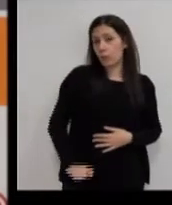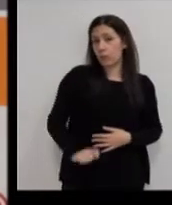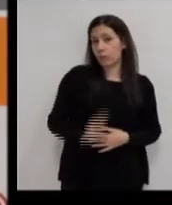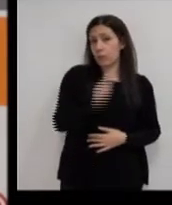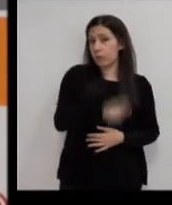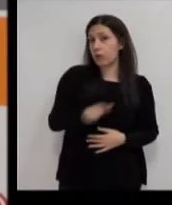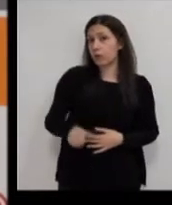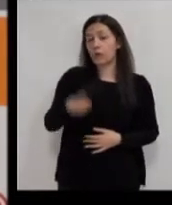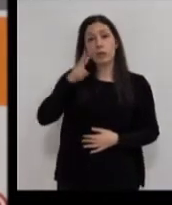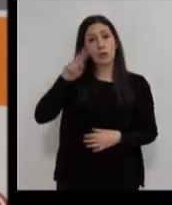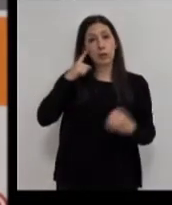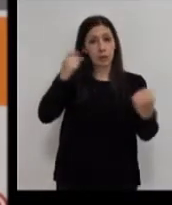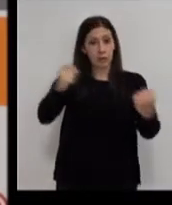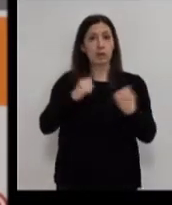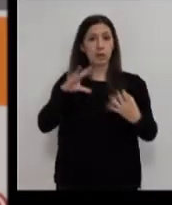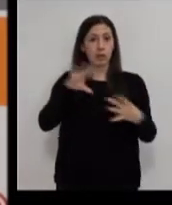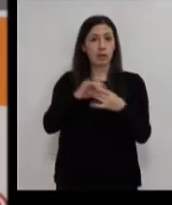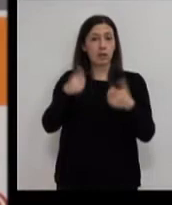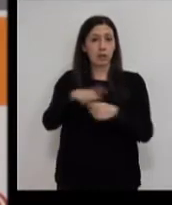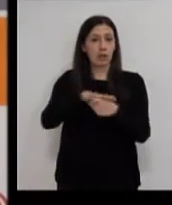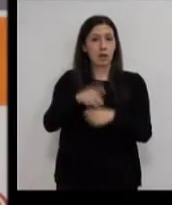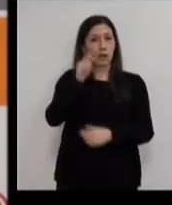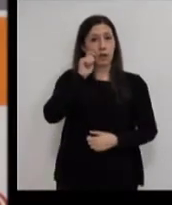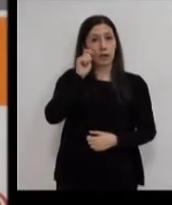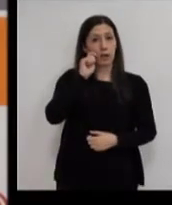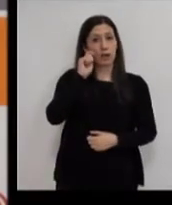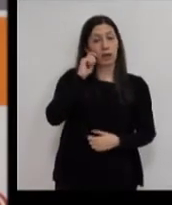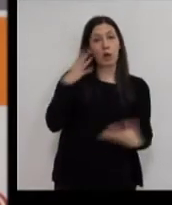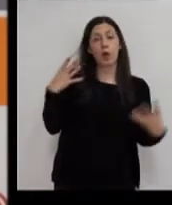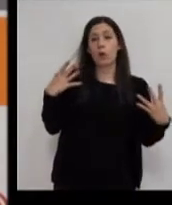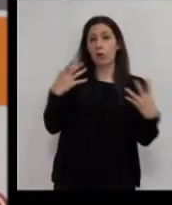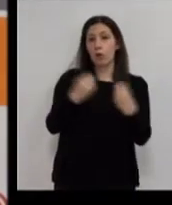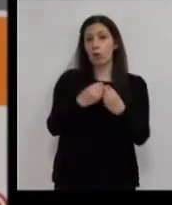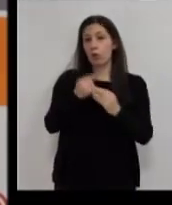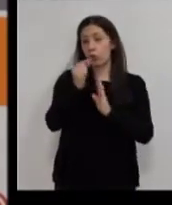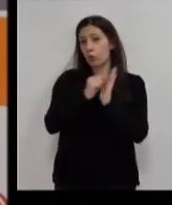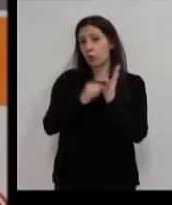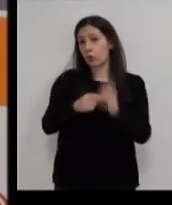Necesario conjugar la profesionalidad de los especialistas en el